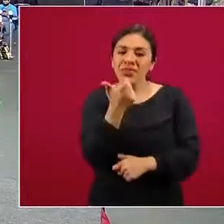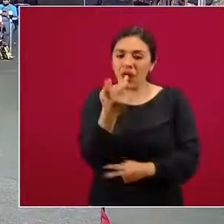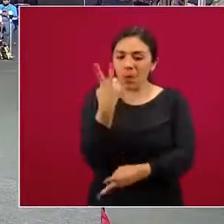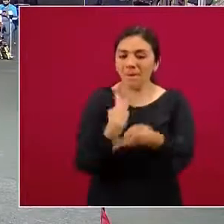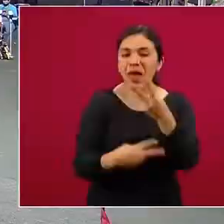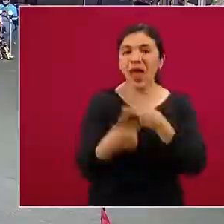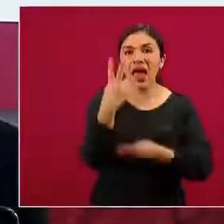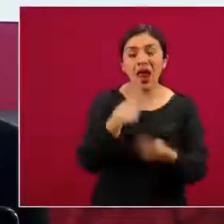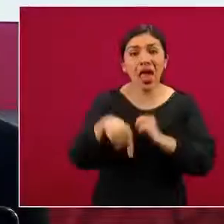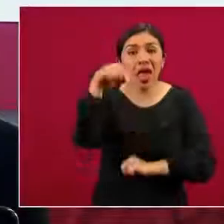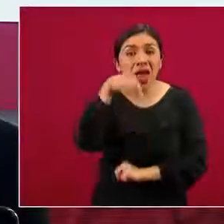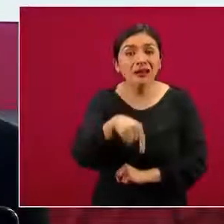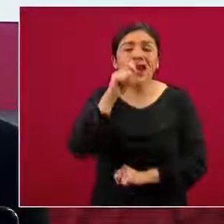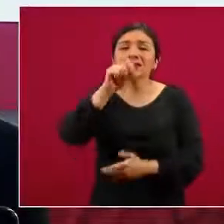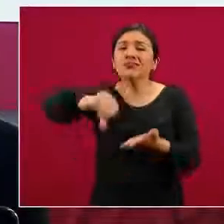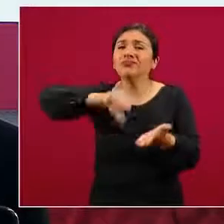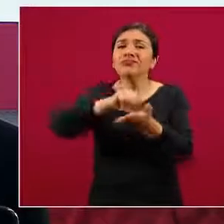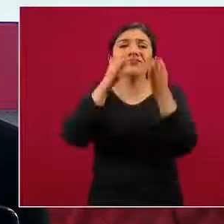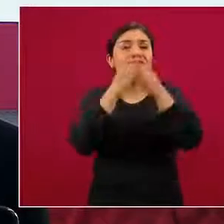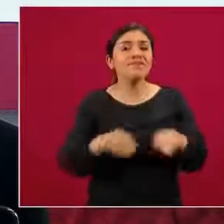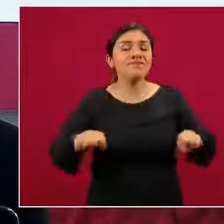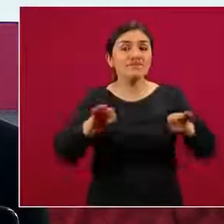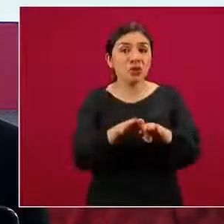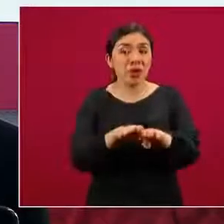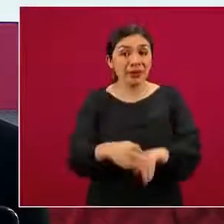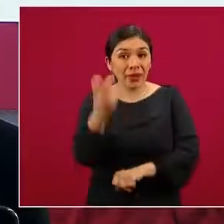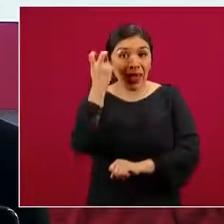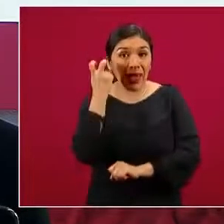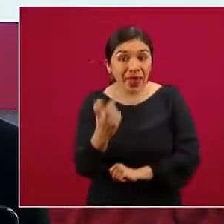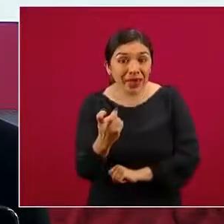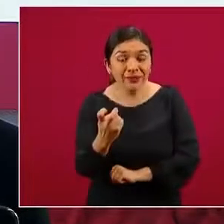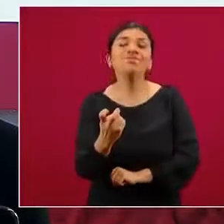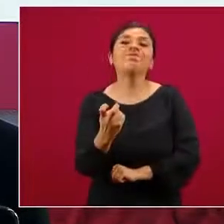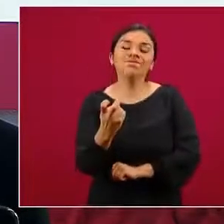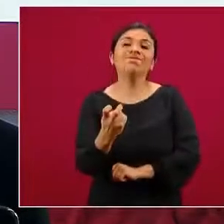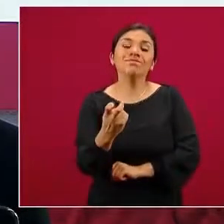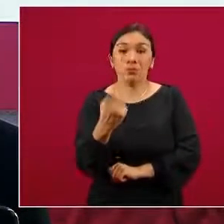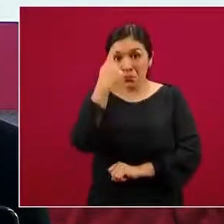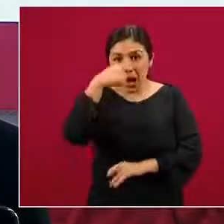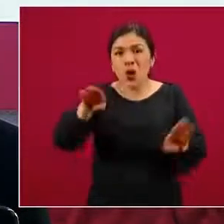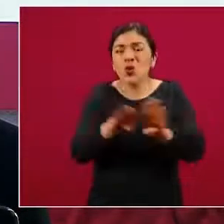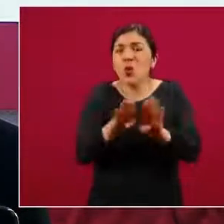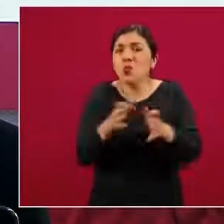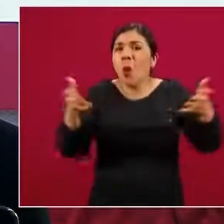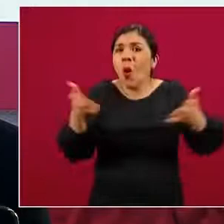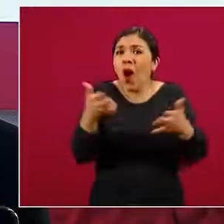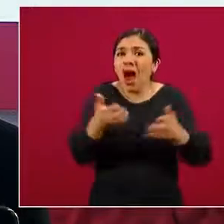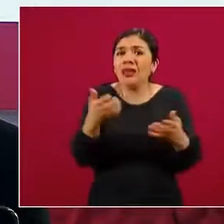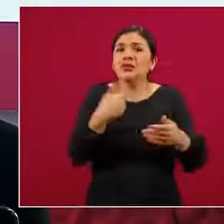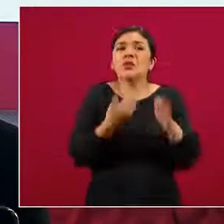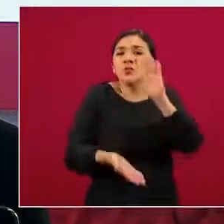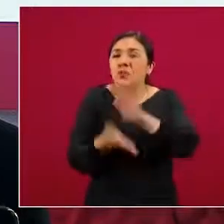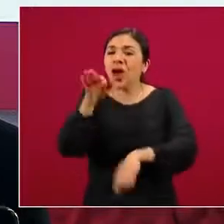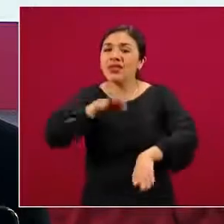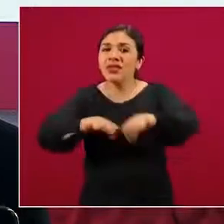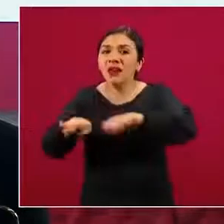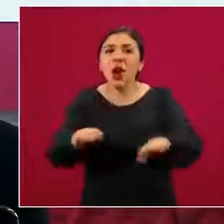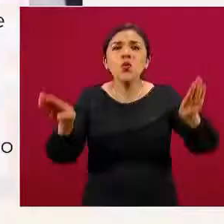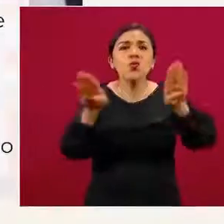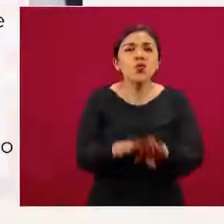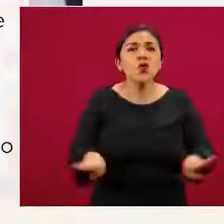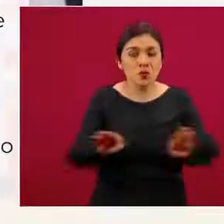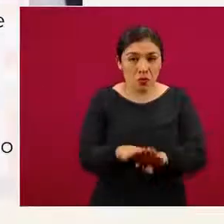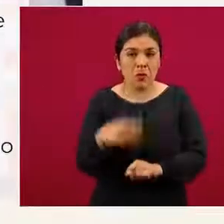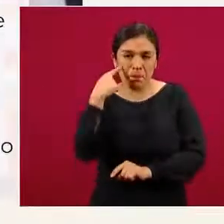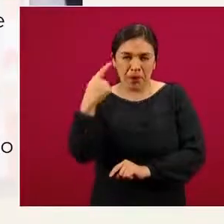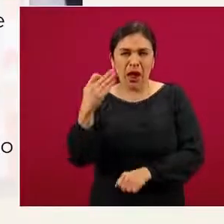recursos era central. Y que esto, para hacer esto, para poder salir a trabajar, y ahora les voy a